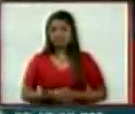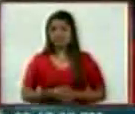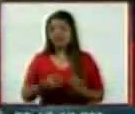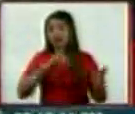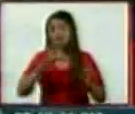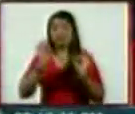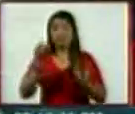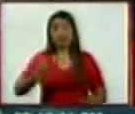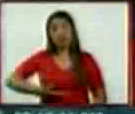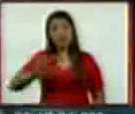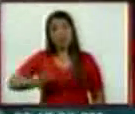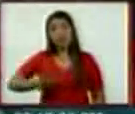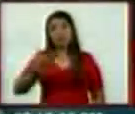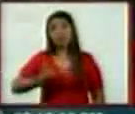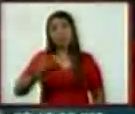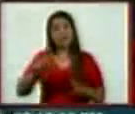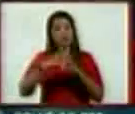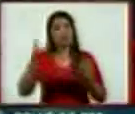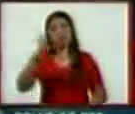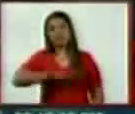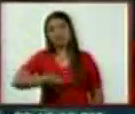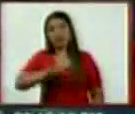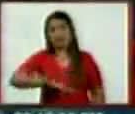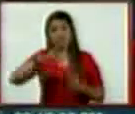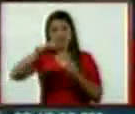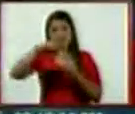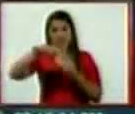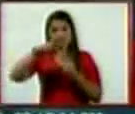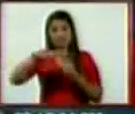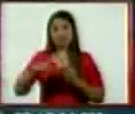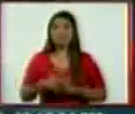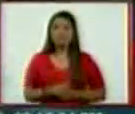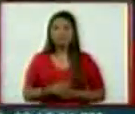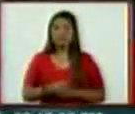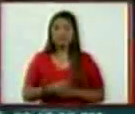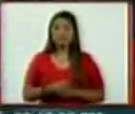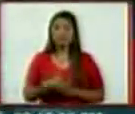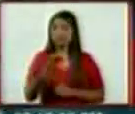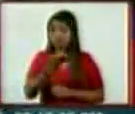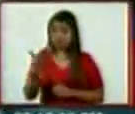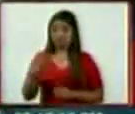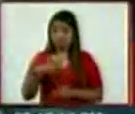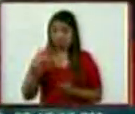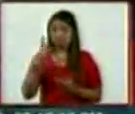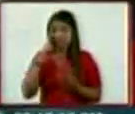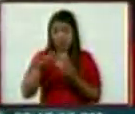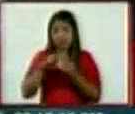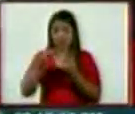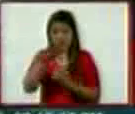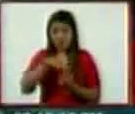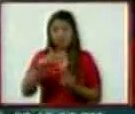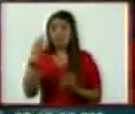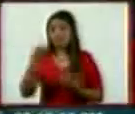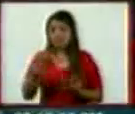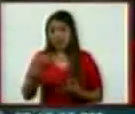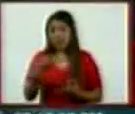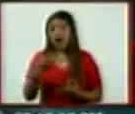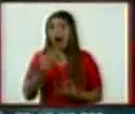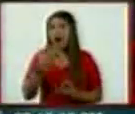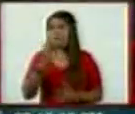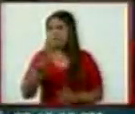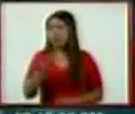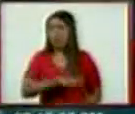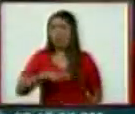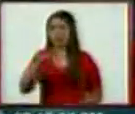resultados muy importantes para la sociedad táchirense y para que puedan conocer la realidad. Eso va a ser una especie de comisión de la